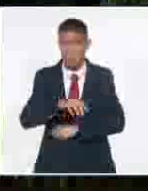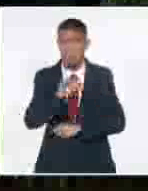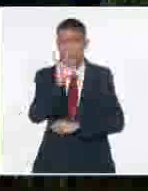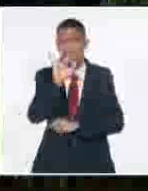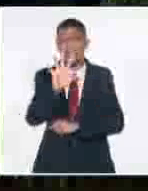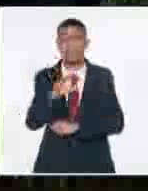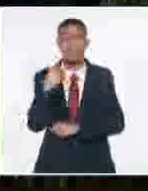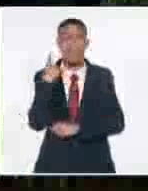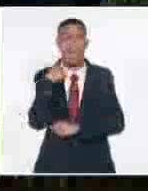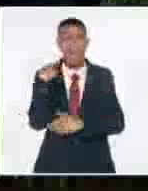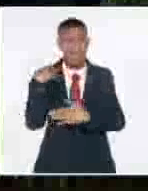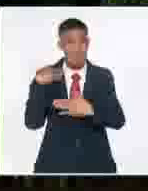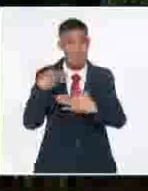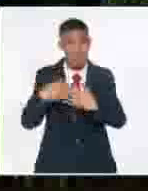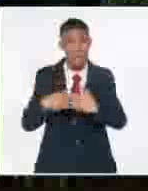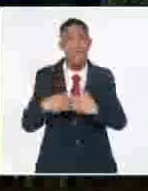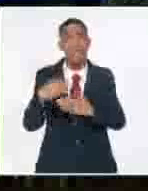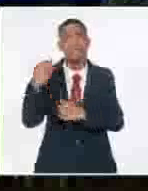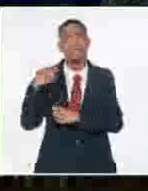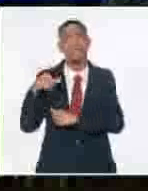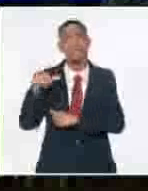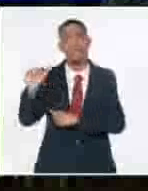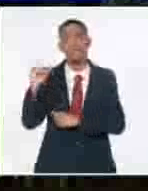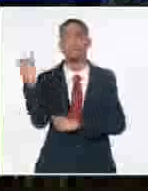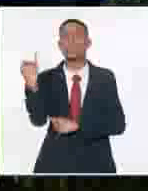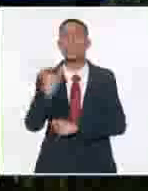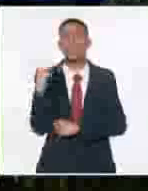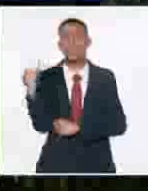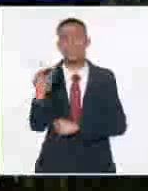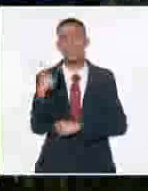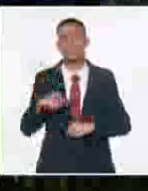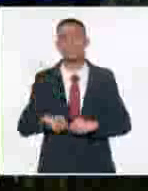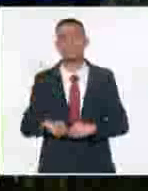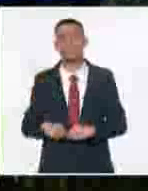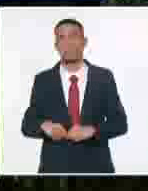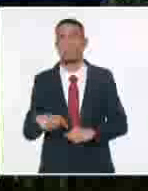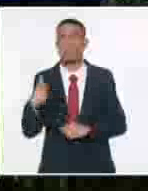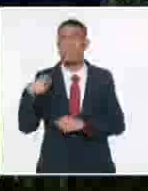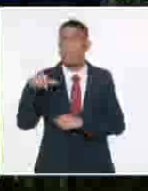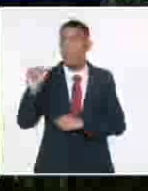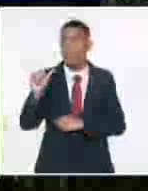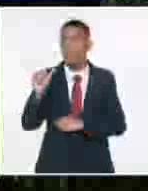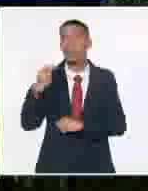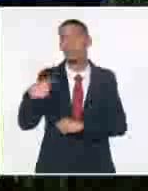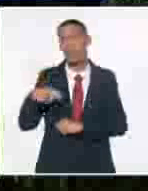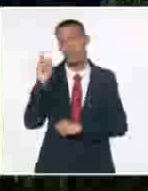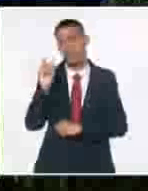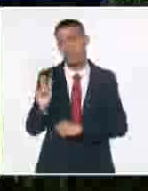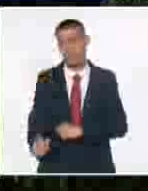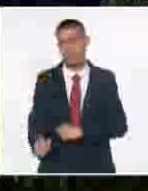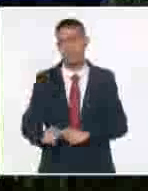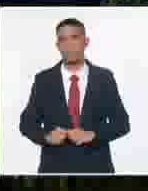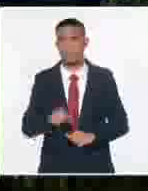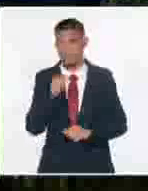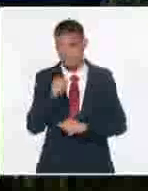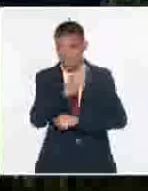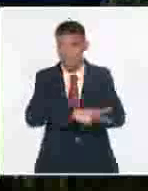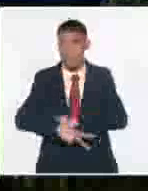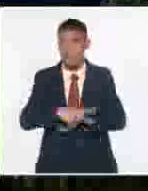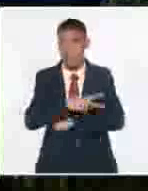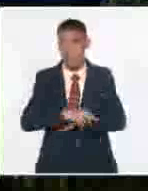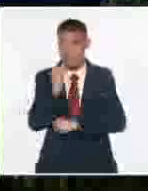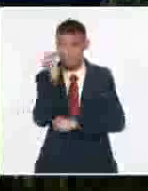75 años de violación constante de los derechos humanos de los